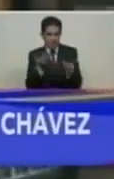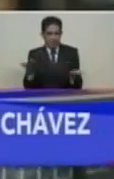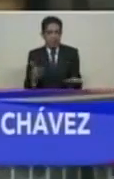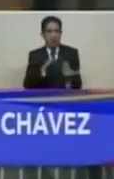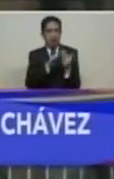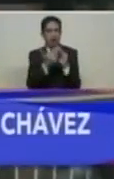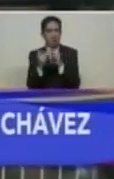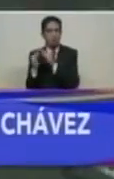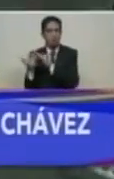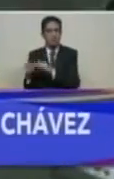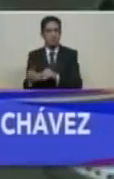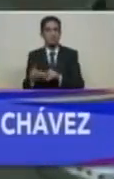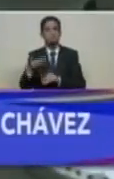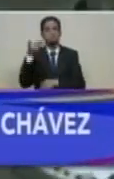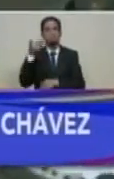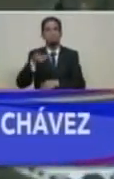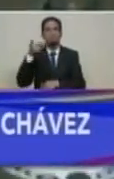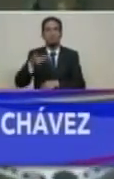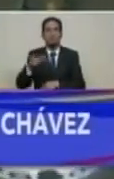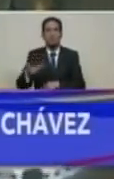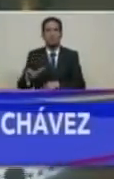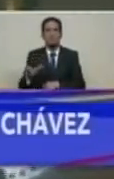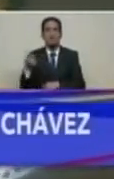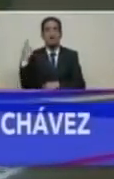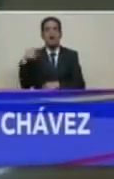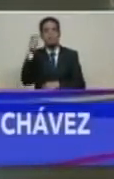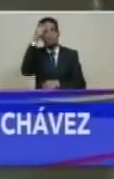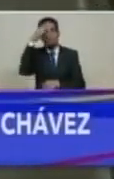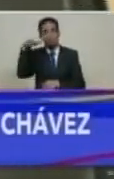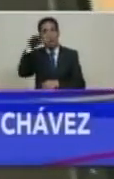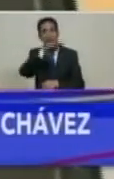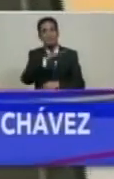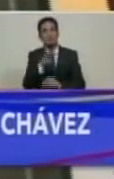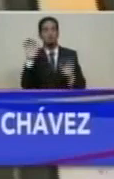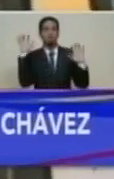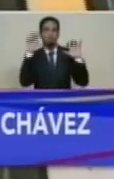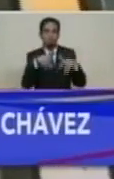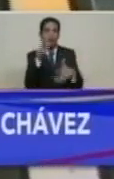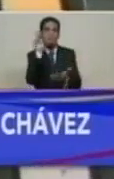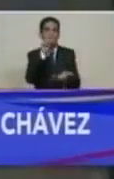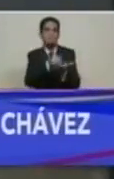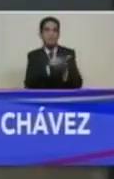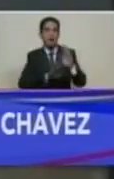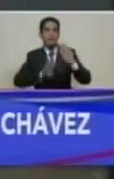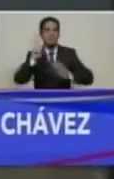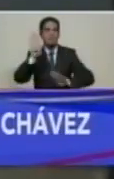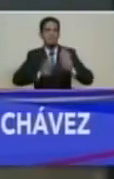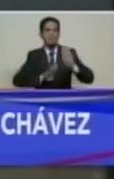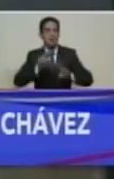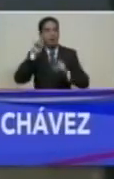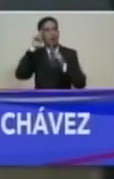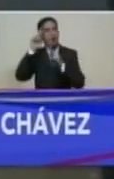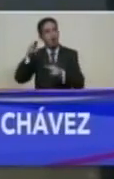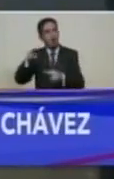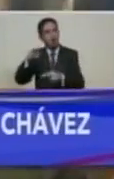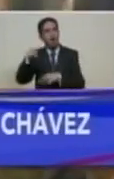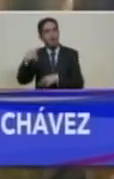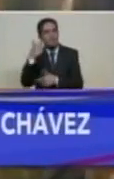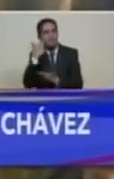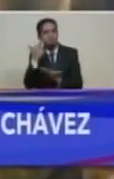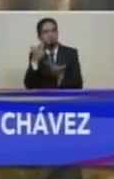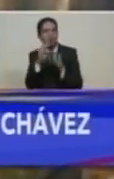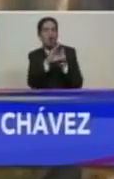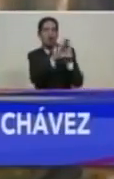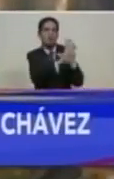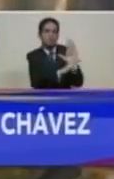más importante aquí es que hay un pueblo participativo que hace honor a ese principio de nuestra